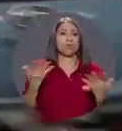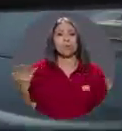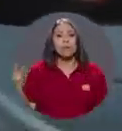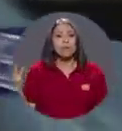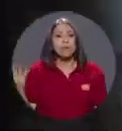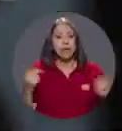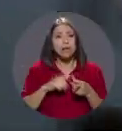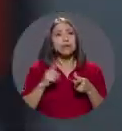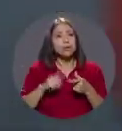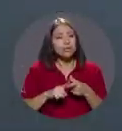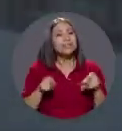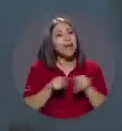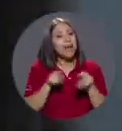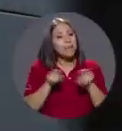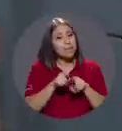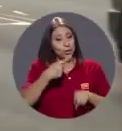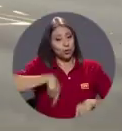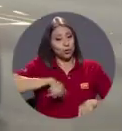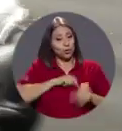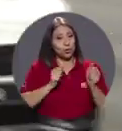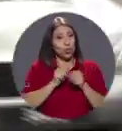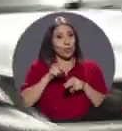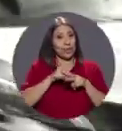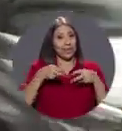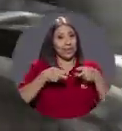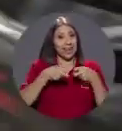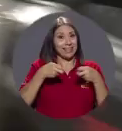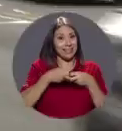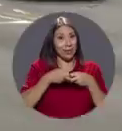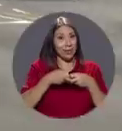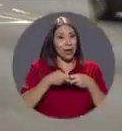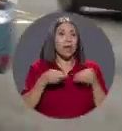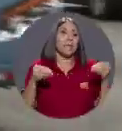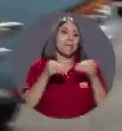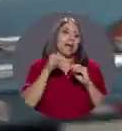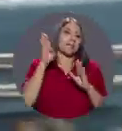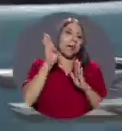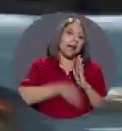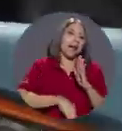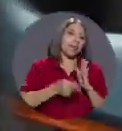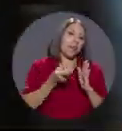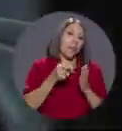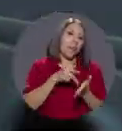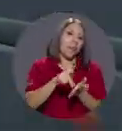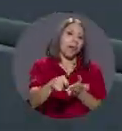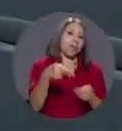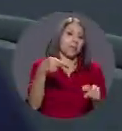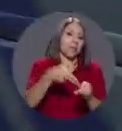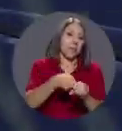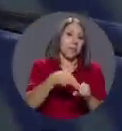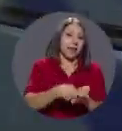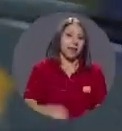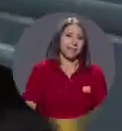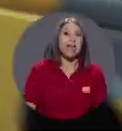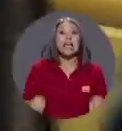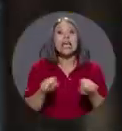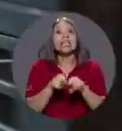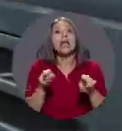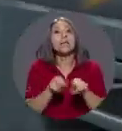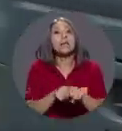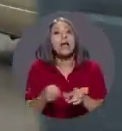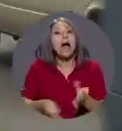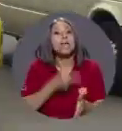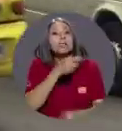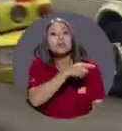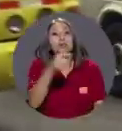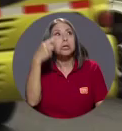Entonces también disminuimos la factura petrolera, y también hay un tema muy importante que a veces no se toma en cuenta, que es el ruido,